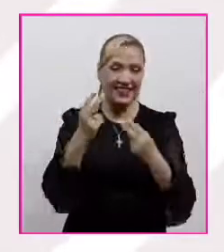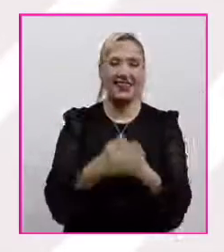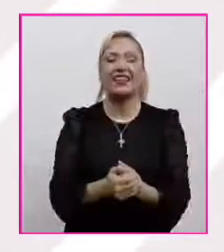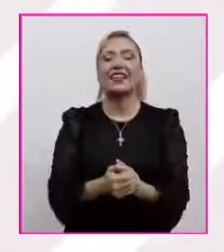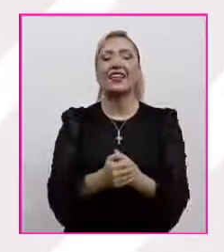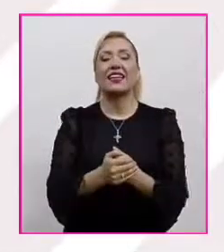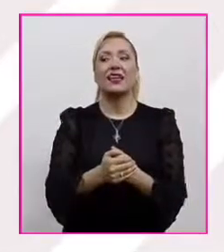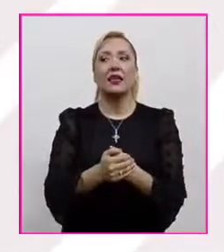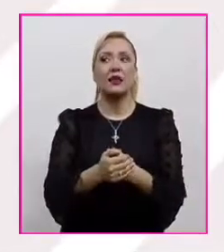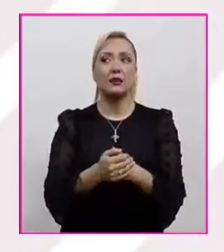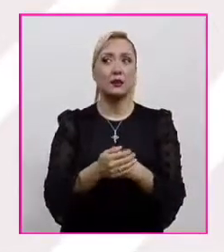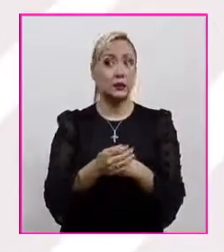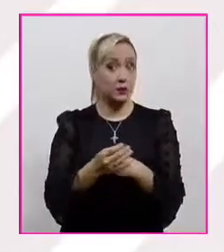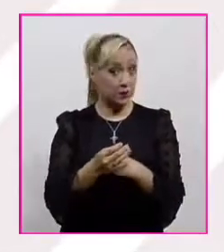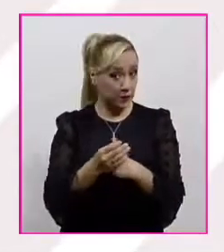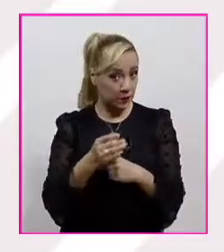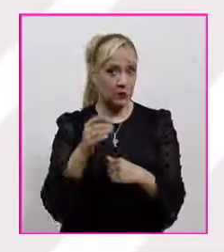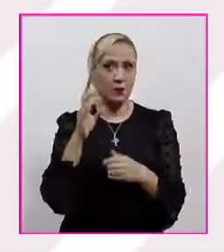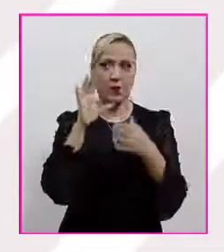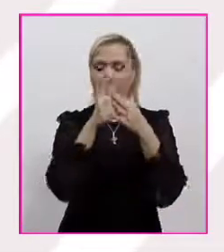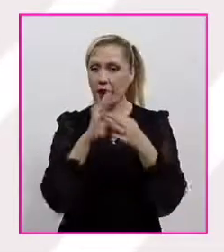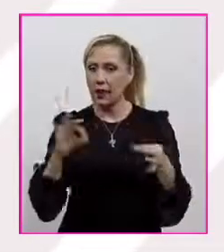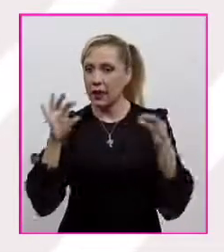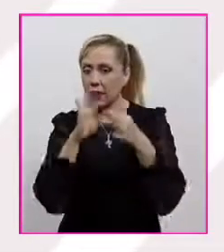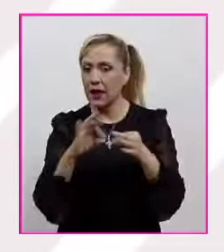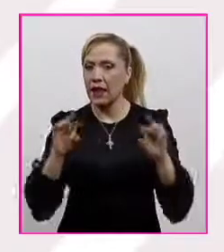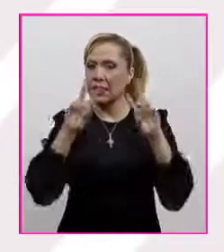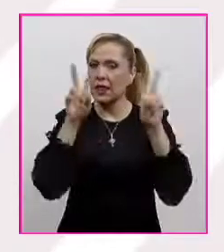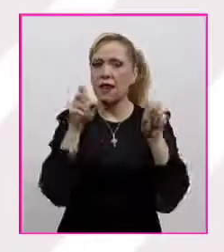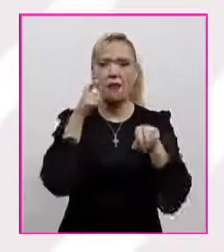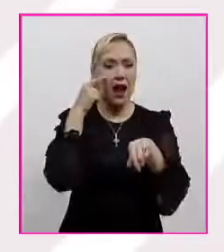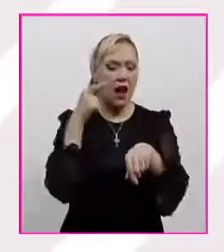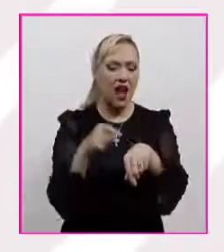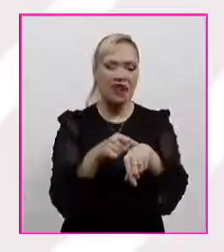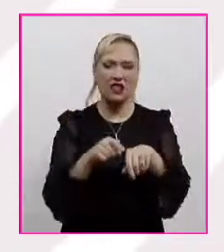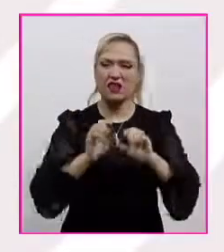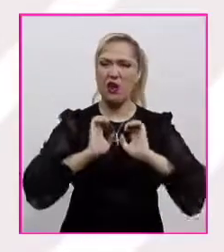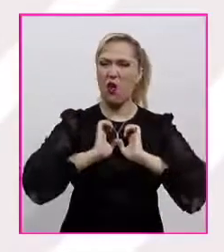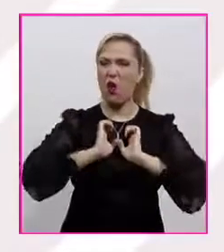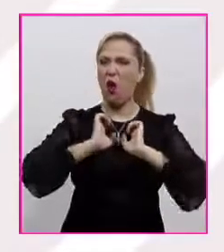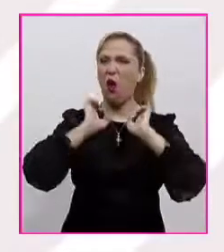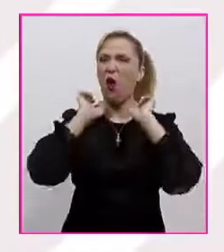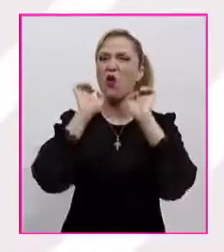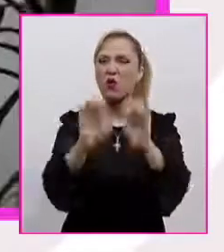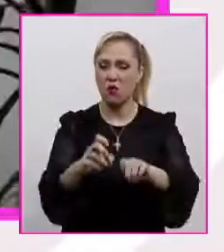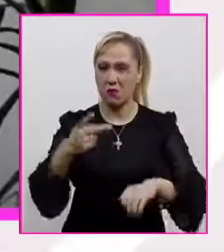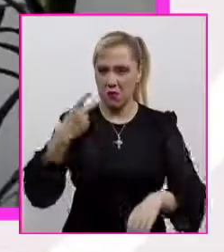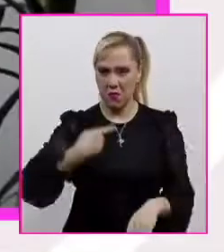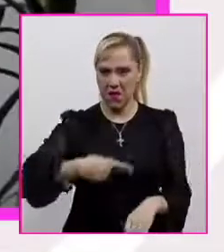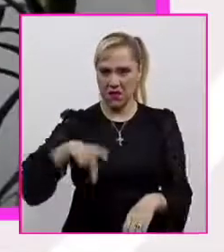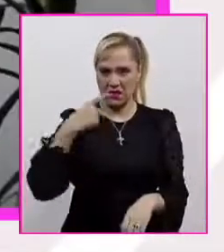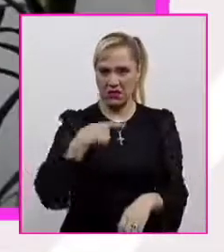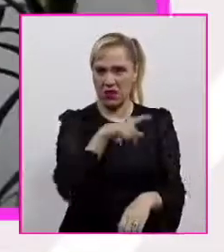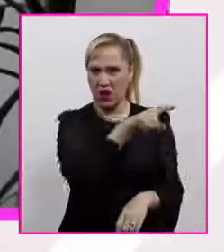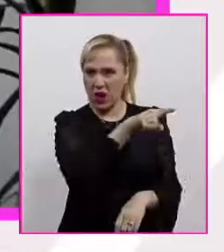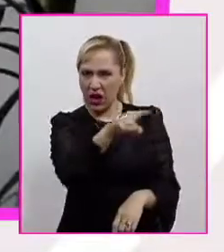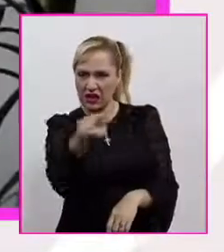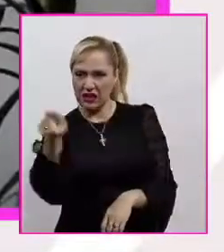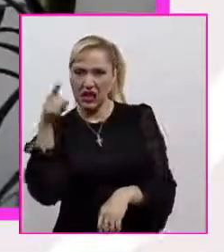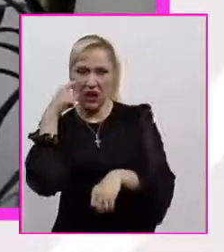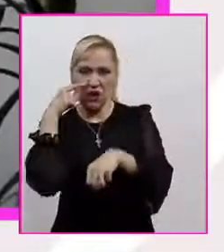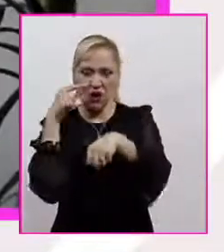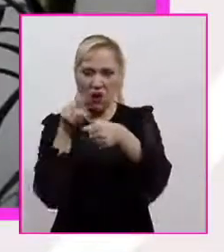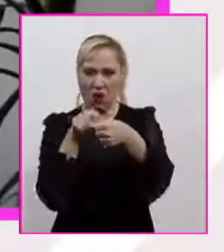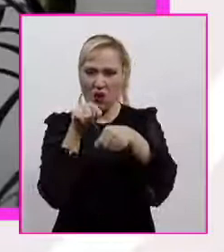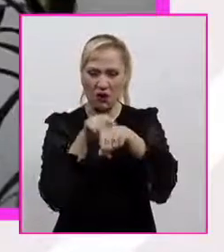escuchando. Cuando hablamos del tema de racismo como el odio hacia otra persona u otras personas, ¿no? Por su color